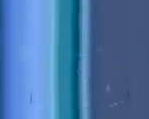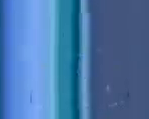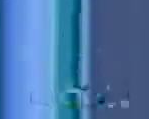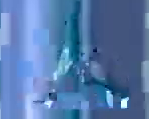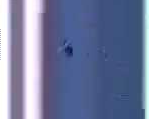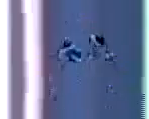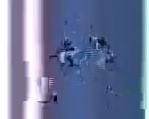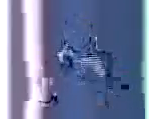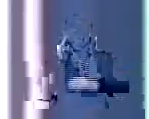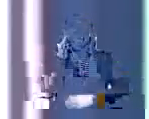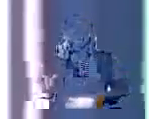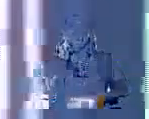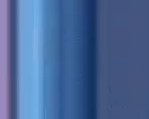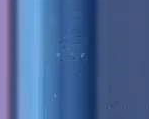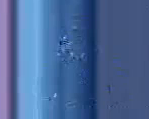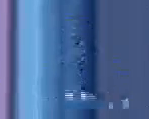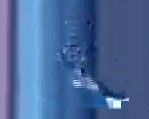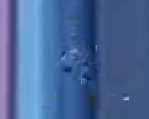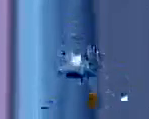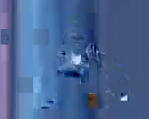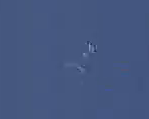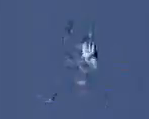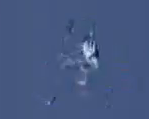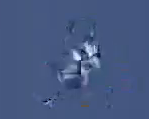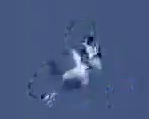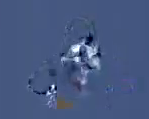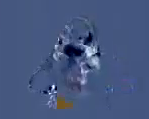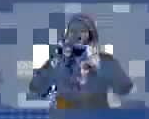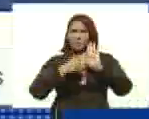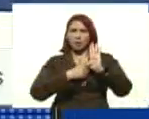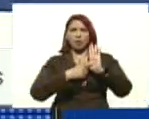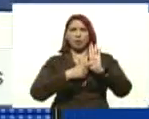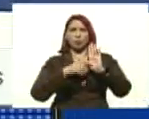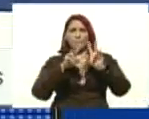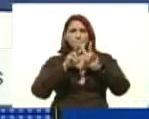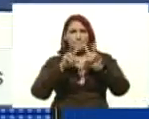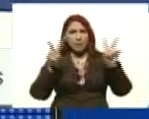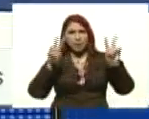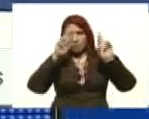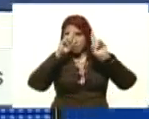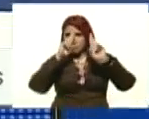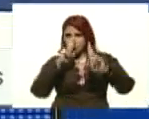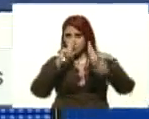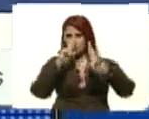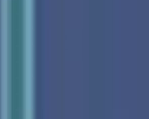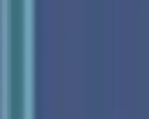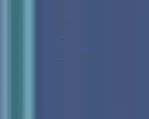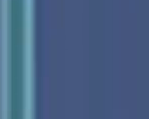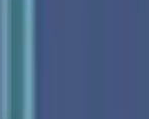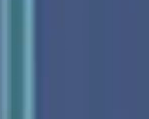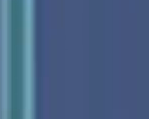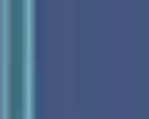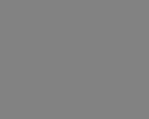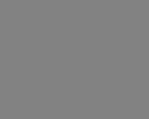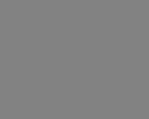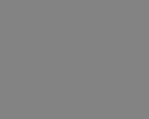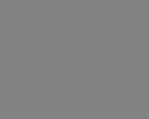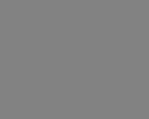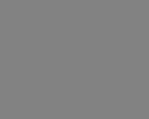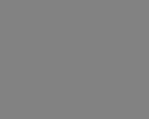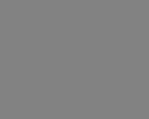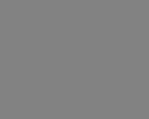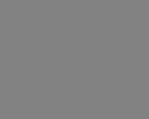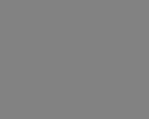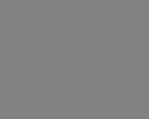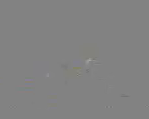Atender a la mujer integralmente en sus derechos, a la paz, al respeto, a la vida, a la convivencia.